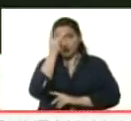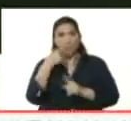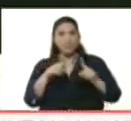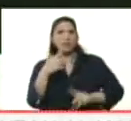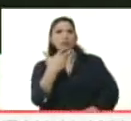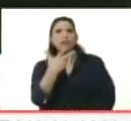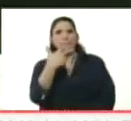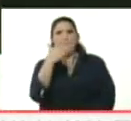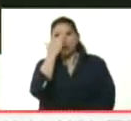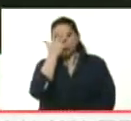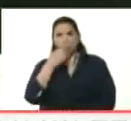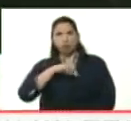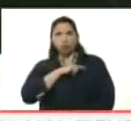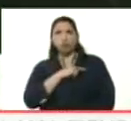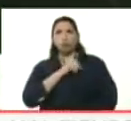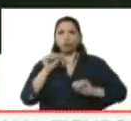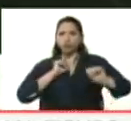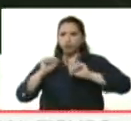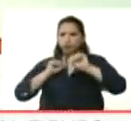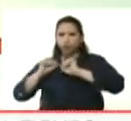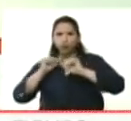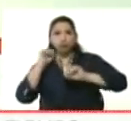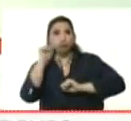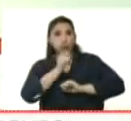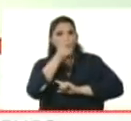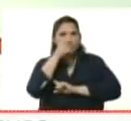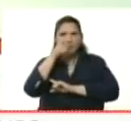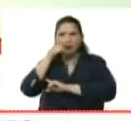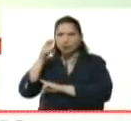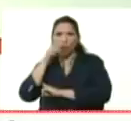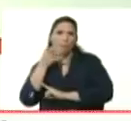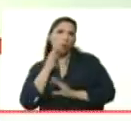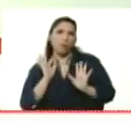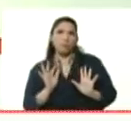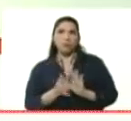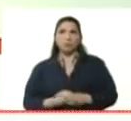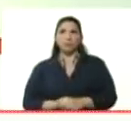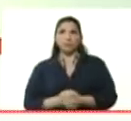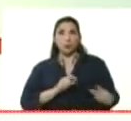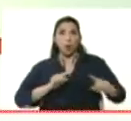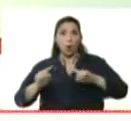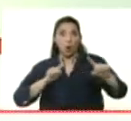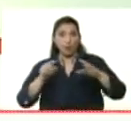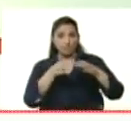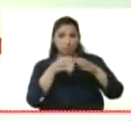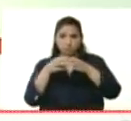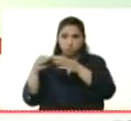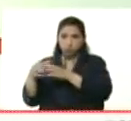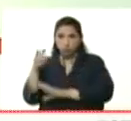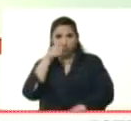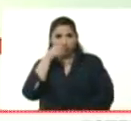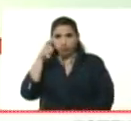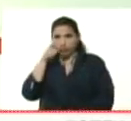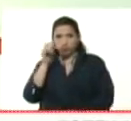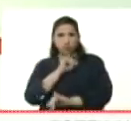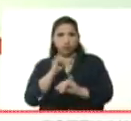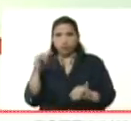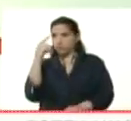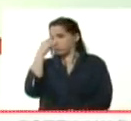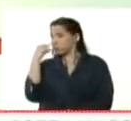bueno, sí, las operaciones de la orden de operaciones,